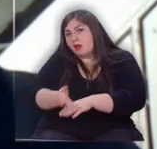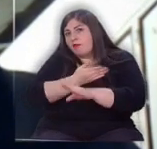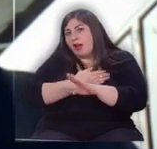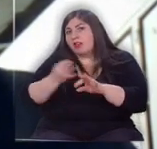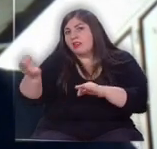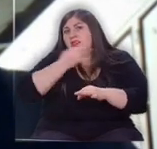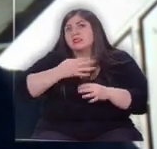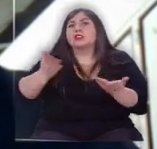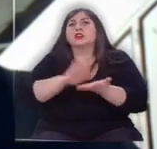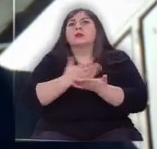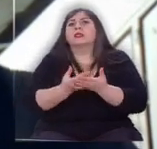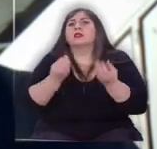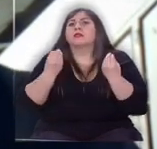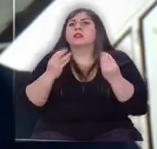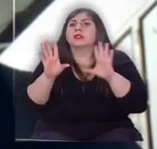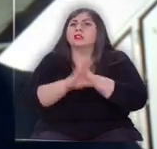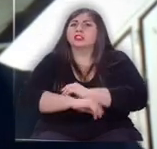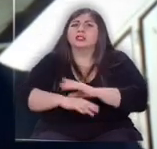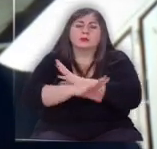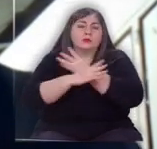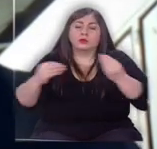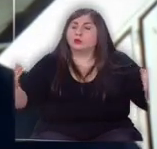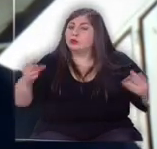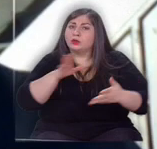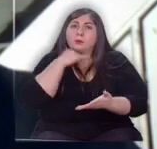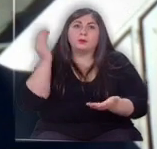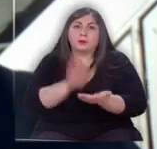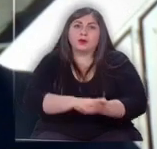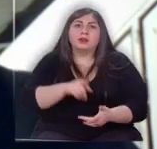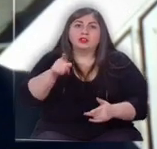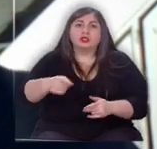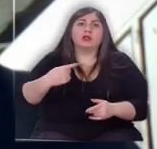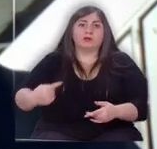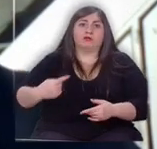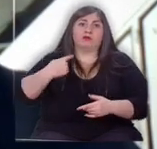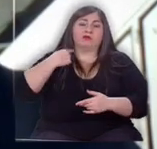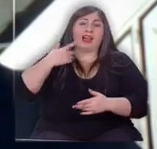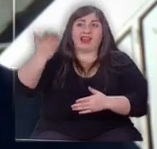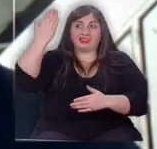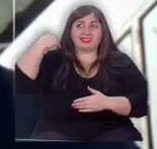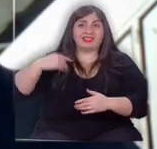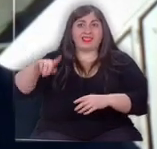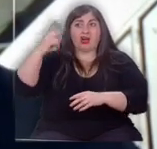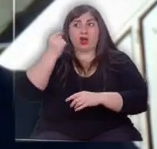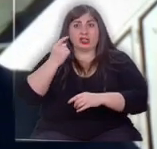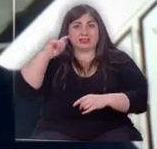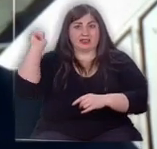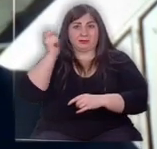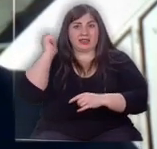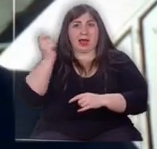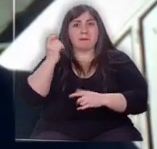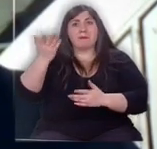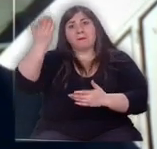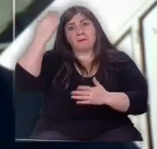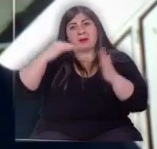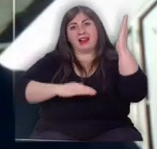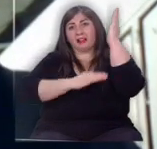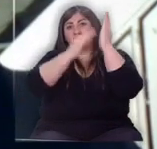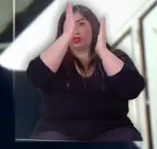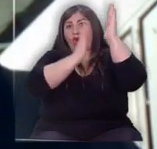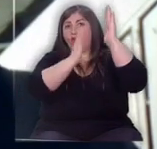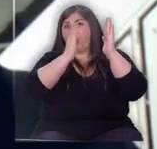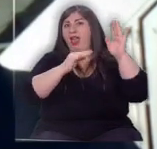que se hace. Felipe, ¿cómo estás? Buenas noches. Con la cantidad de víctimas fatales, los atentados a las Torres Gemelas, lamentablemente el coronavirus casi cuadruplica cifra. ¿Cómo